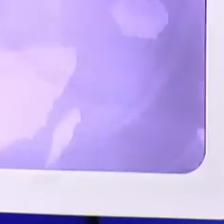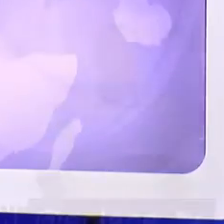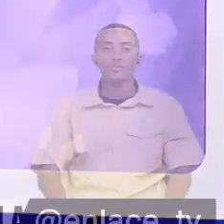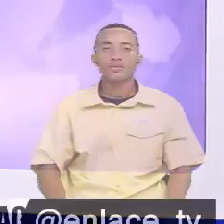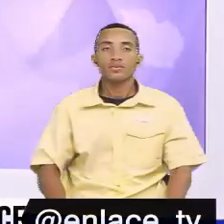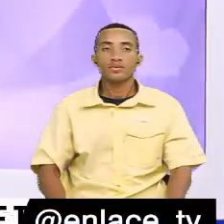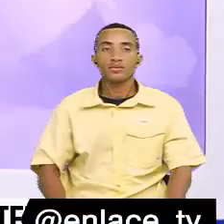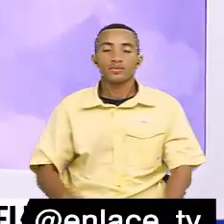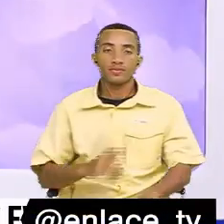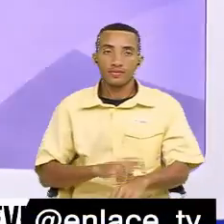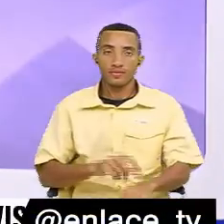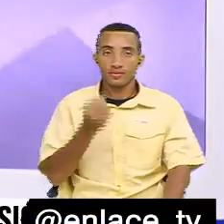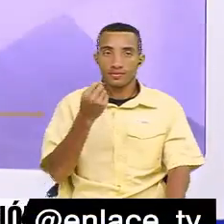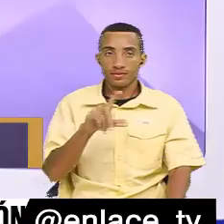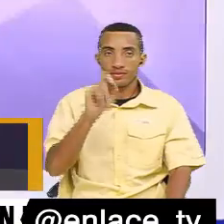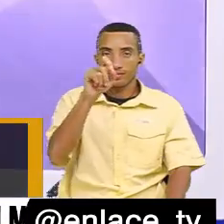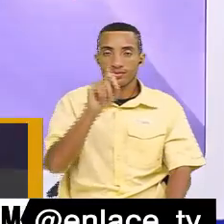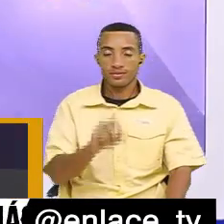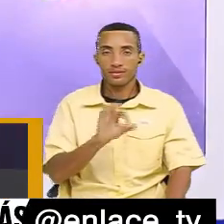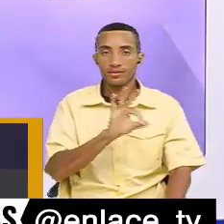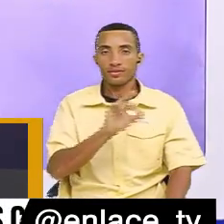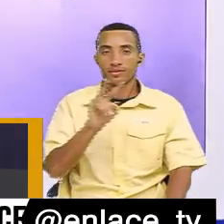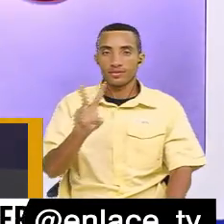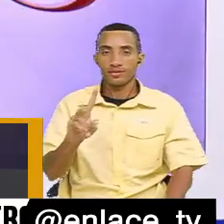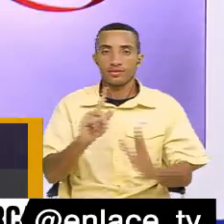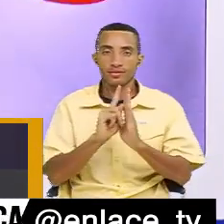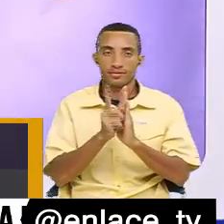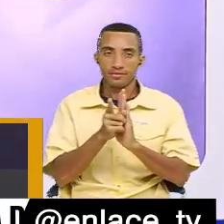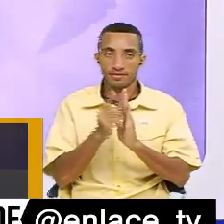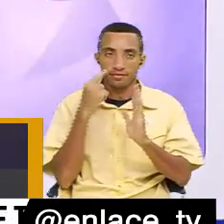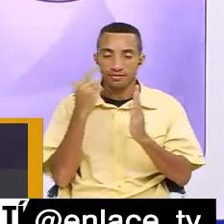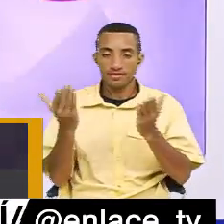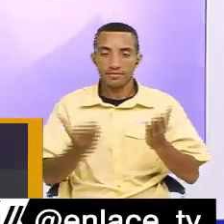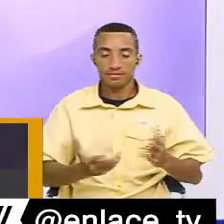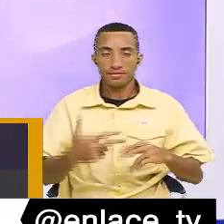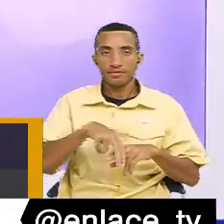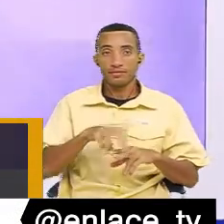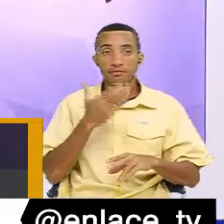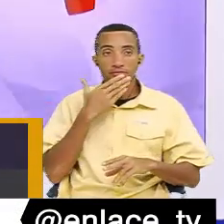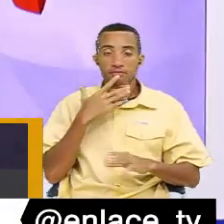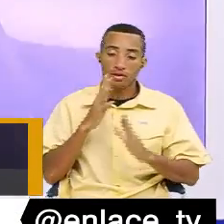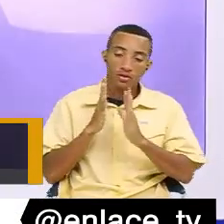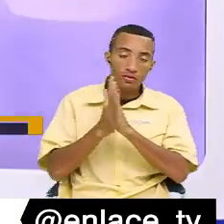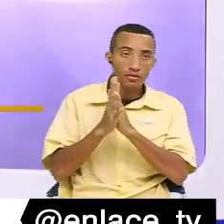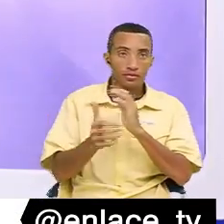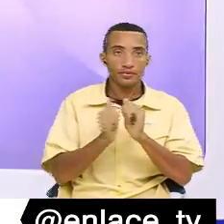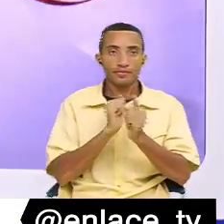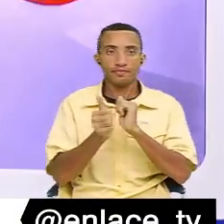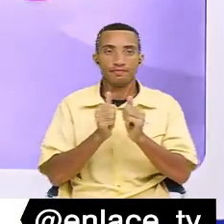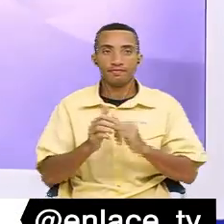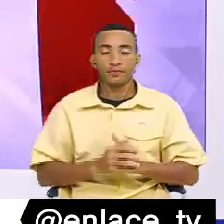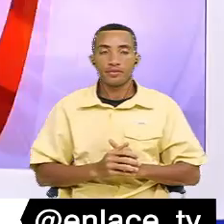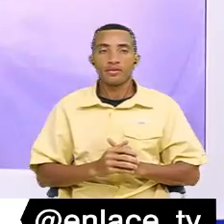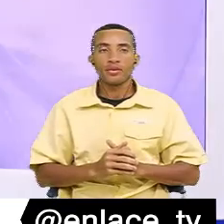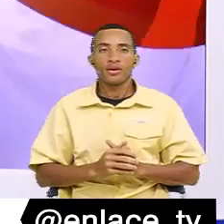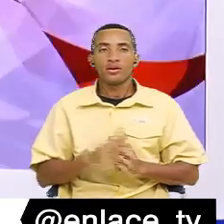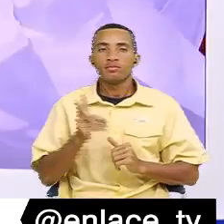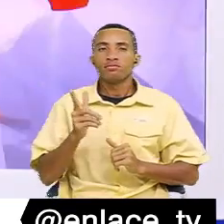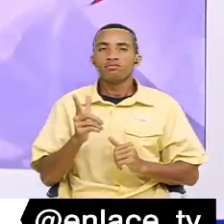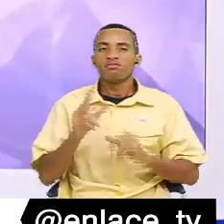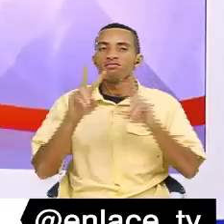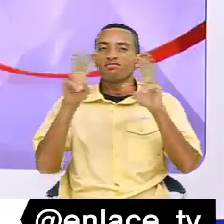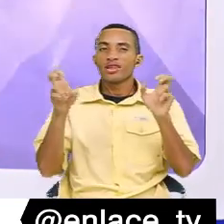Del día, 32 minutos, llega la información deportiva, Enlace Noticias. Pónganse cómodos, esta es la información. Hablemos de softball y